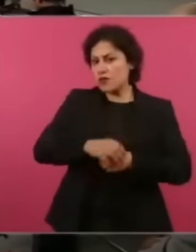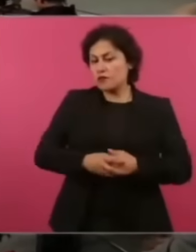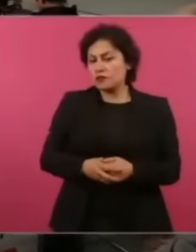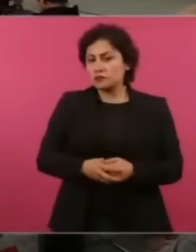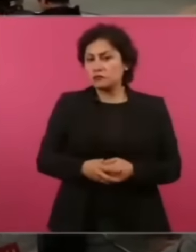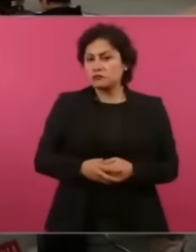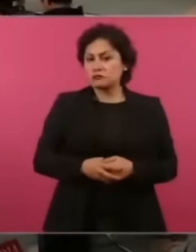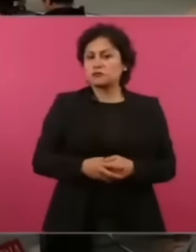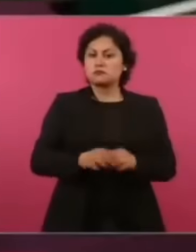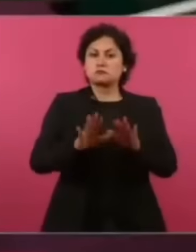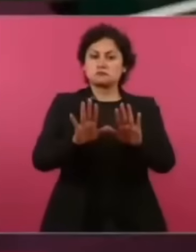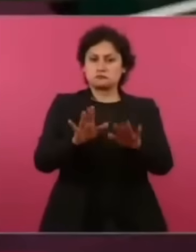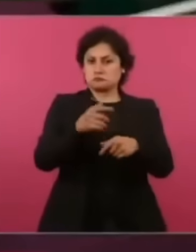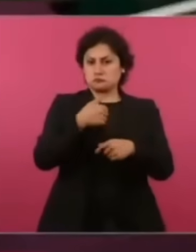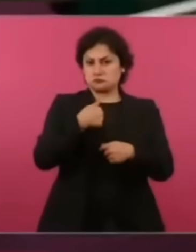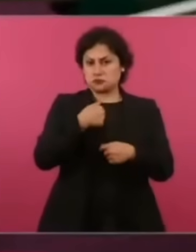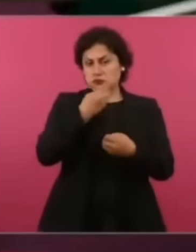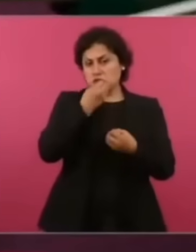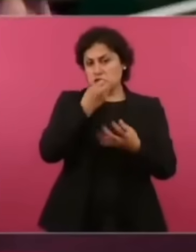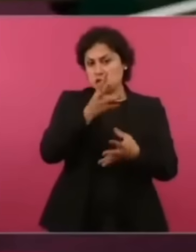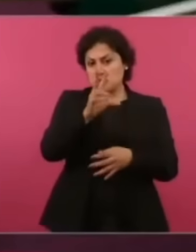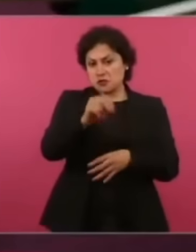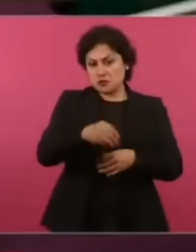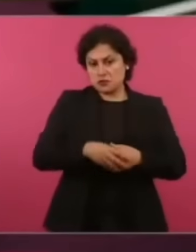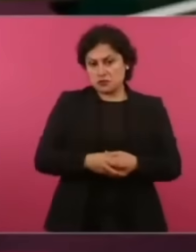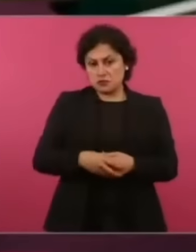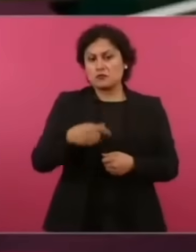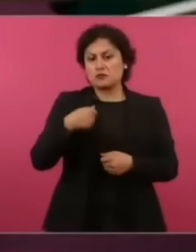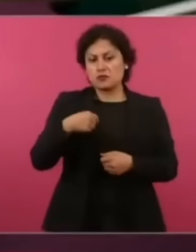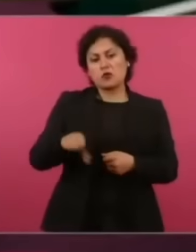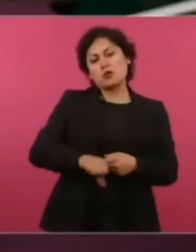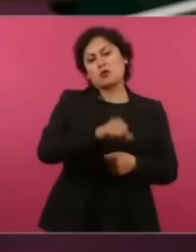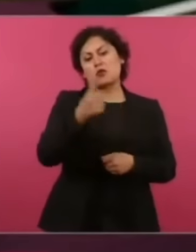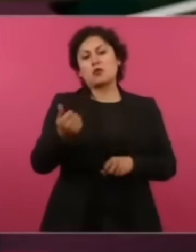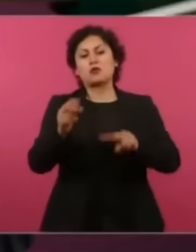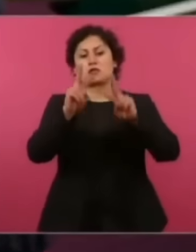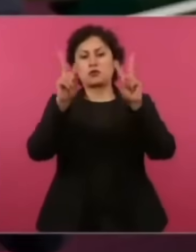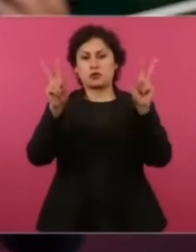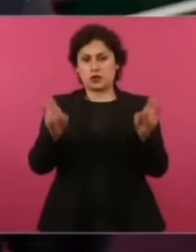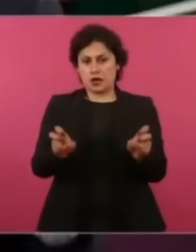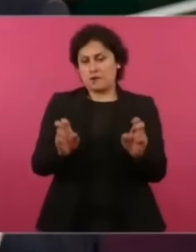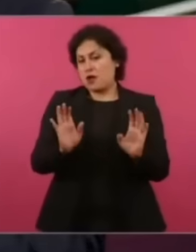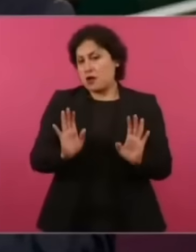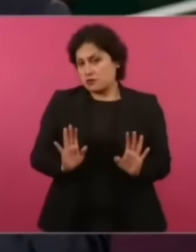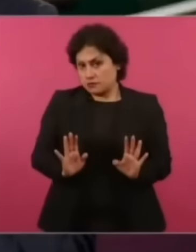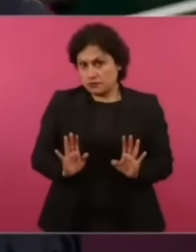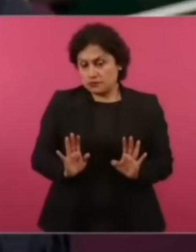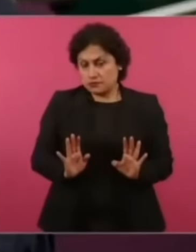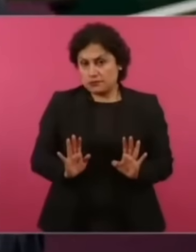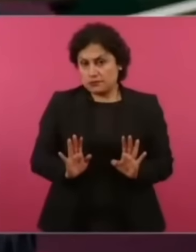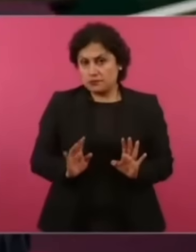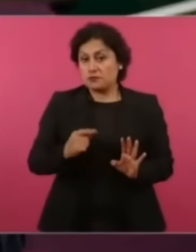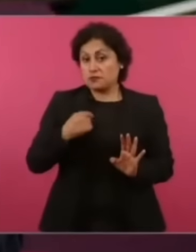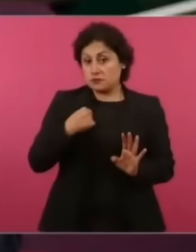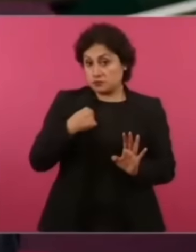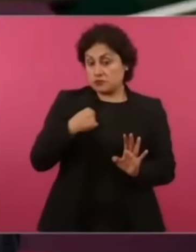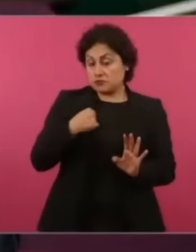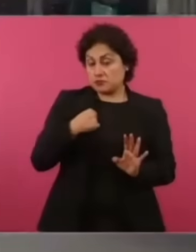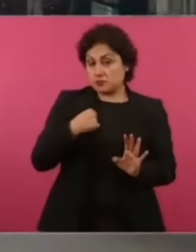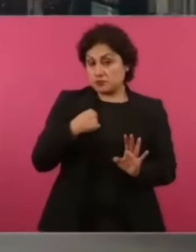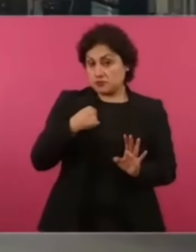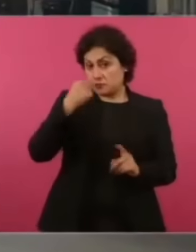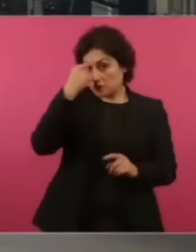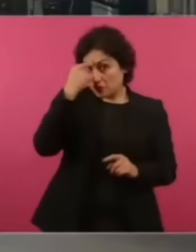sí, sin mencionar, voy a hablar de otro asunto, nada más para que nos